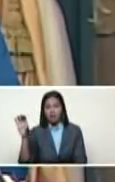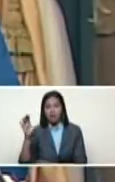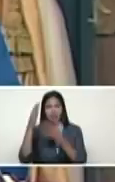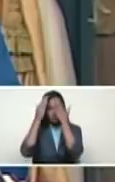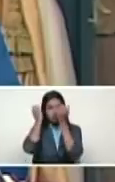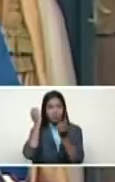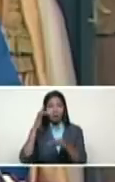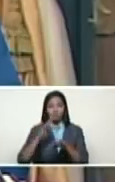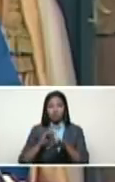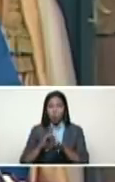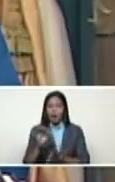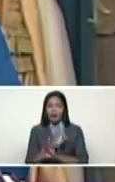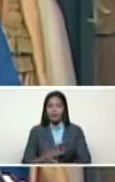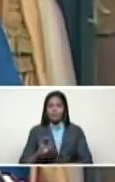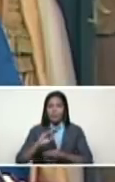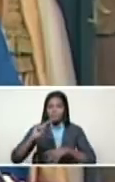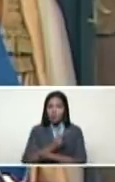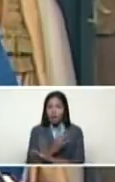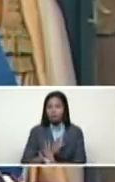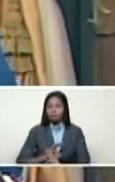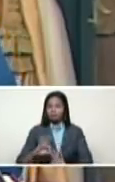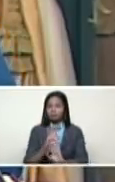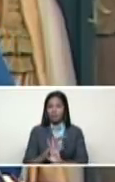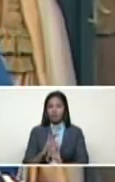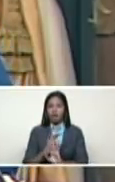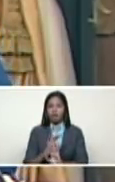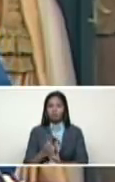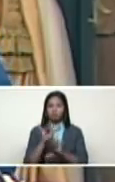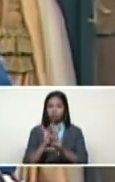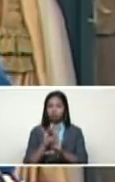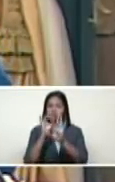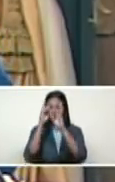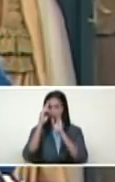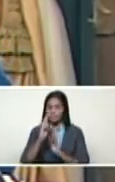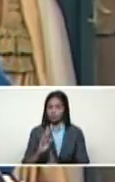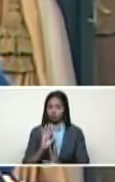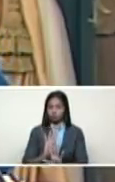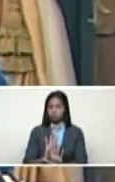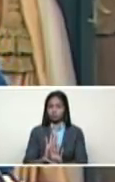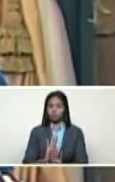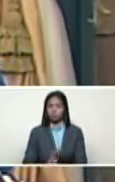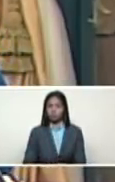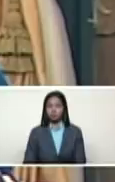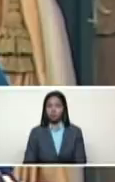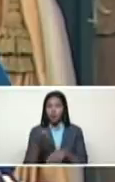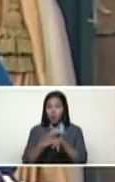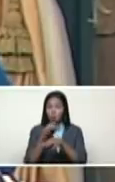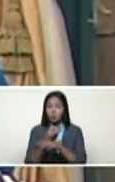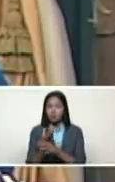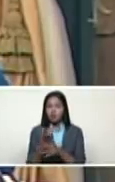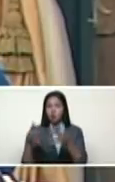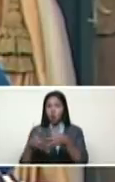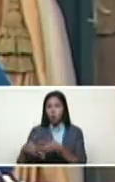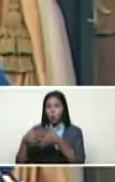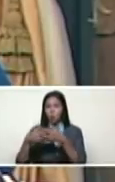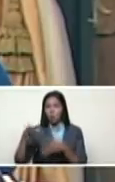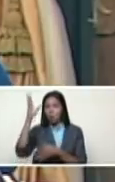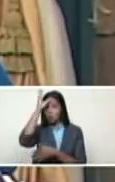es intocable, inviolable, sagrada. El gobierno de Donald Trump